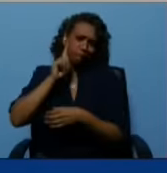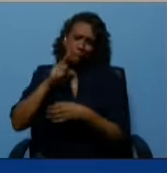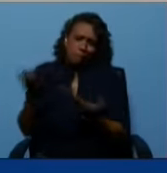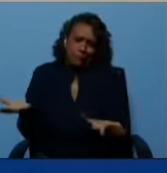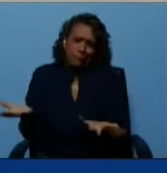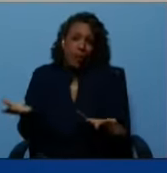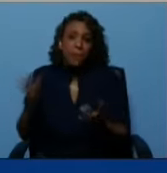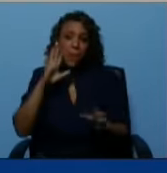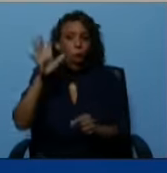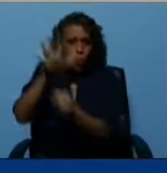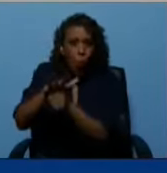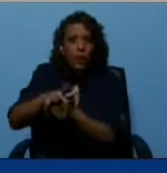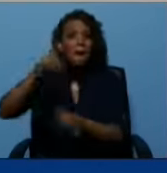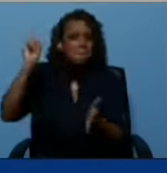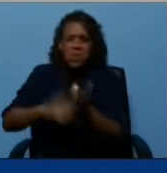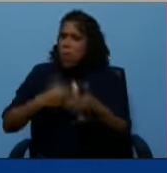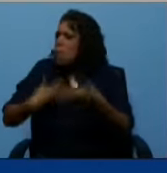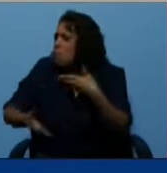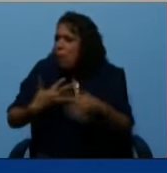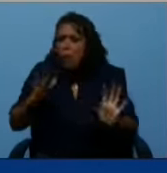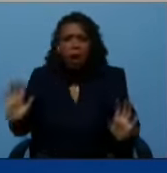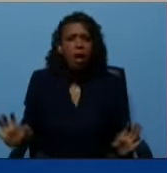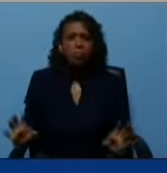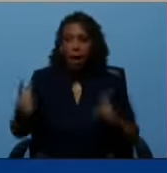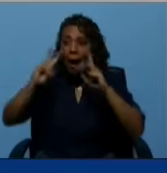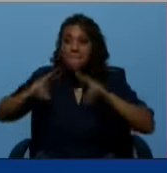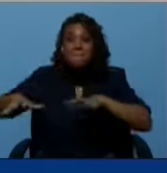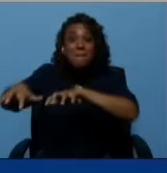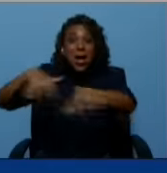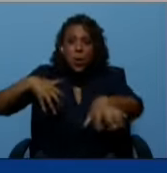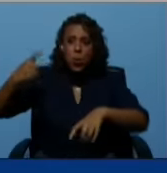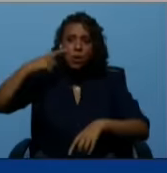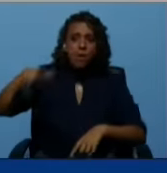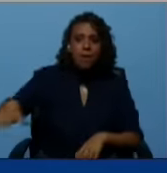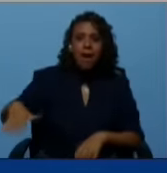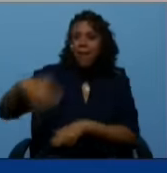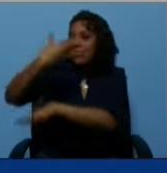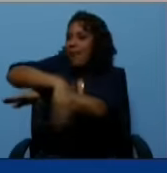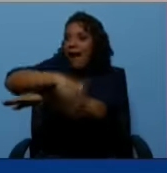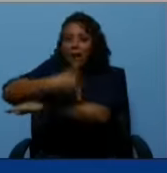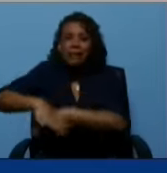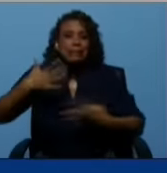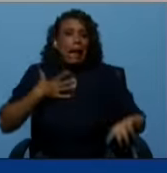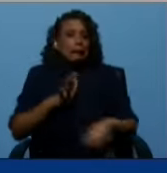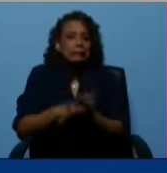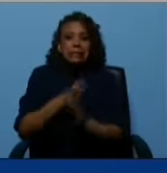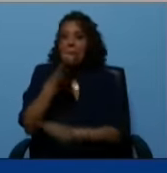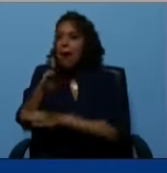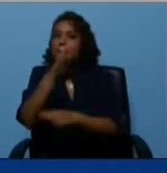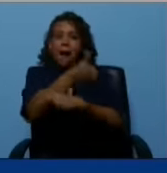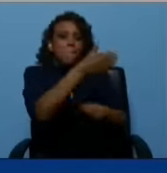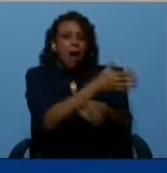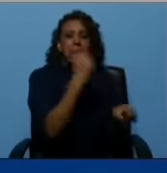pueden invisibilizar mil veces al que es visible en las calles y está caminando y está trabajando.